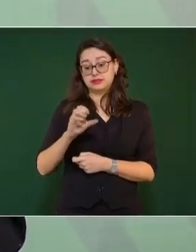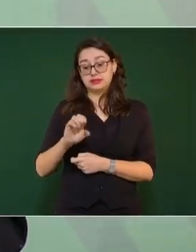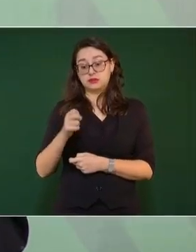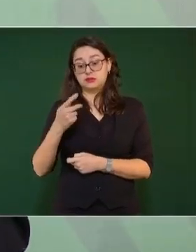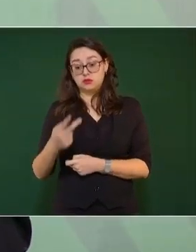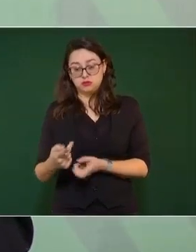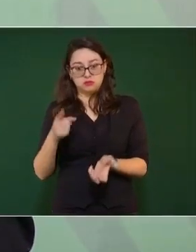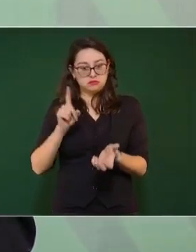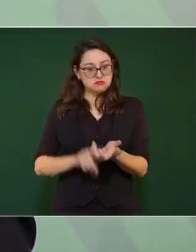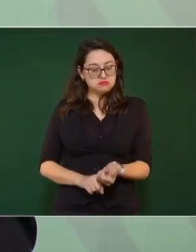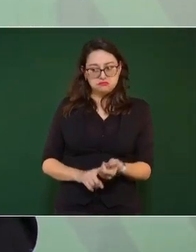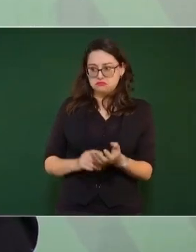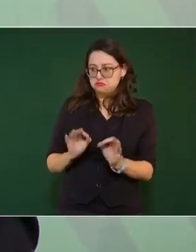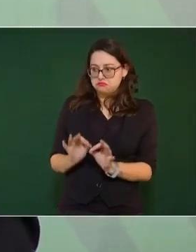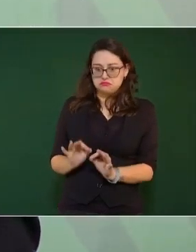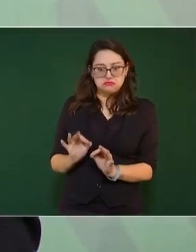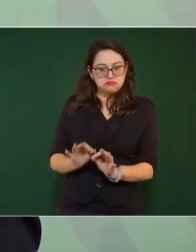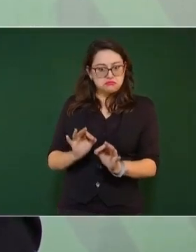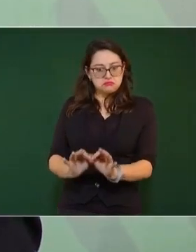resultados.